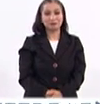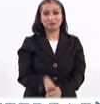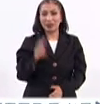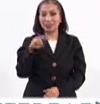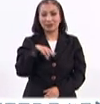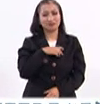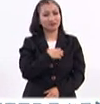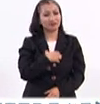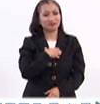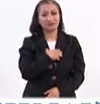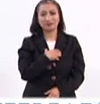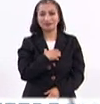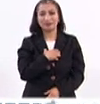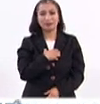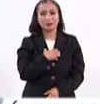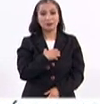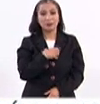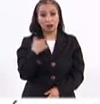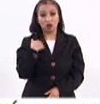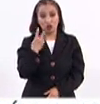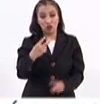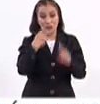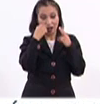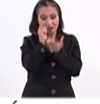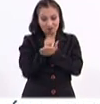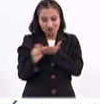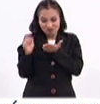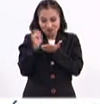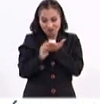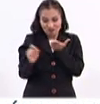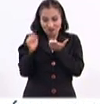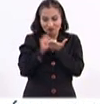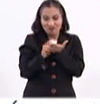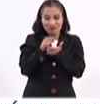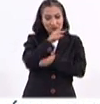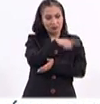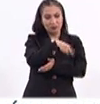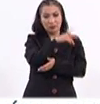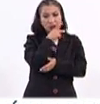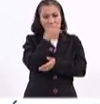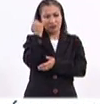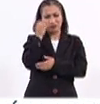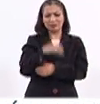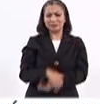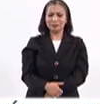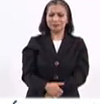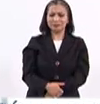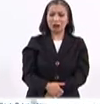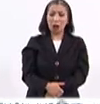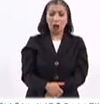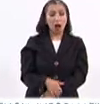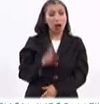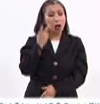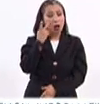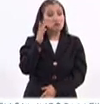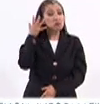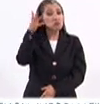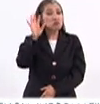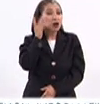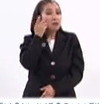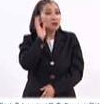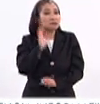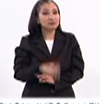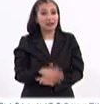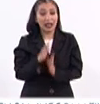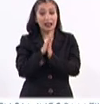muy contentos. Desde que me vieron escribiéndolo, ellos no se imaginaban que podía llegar, o sea,